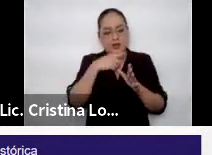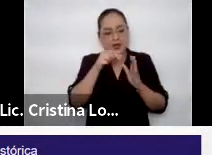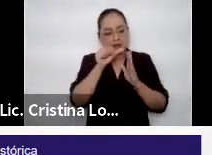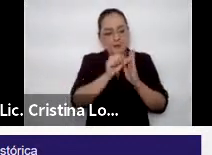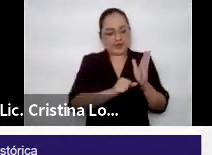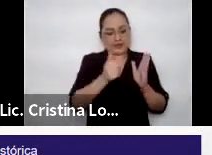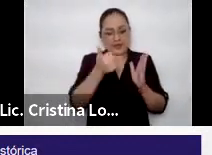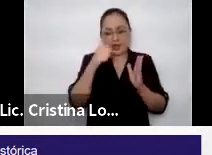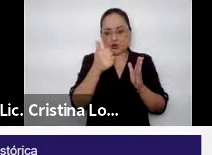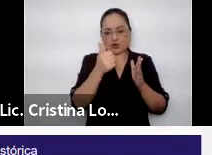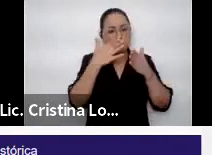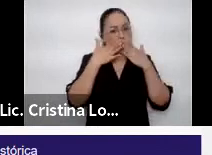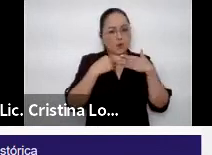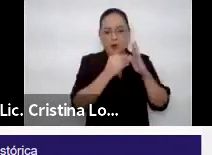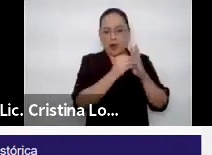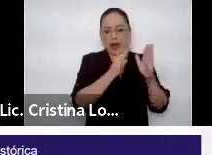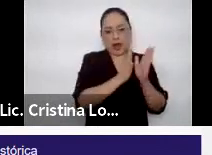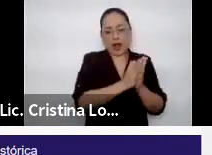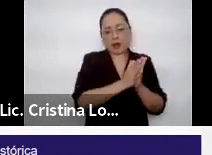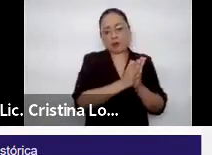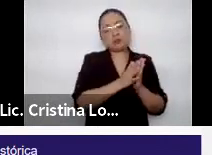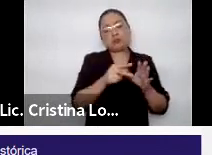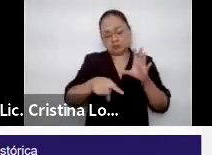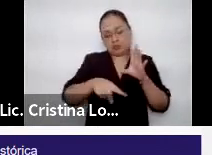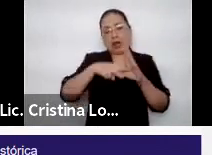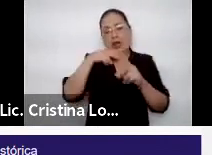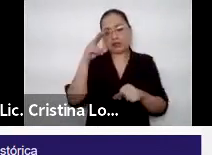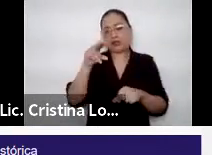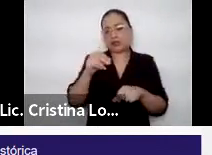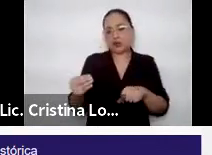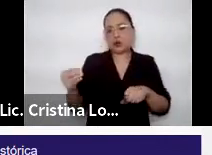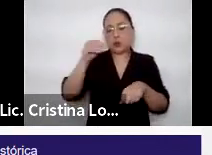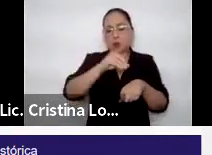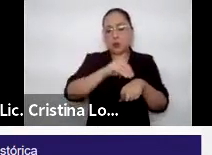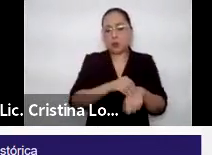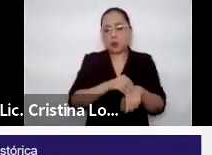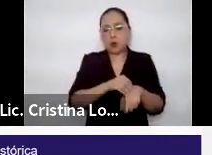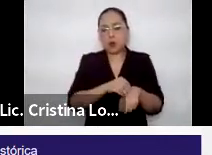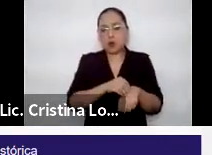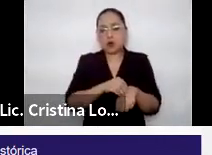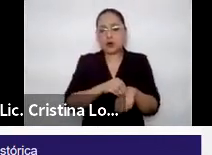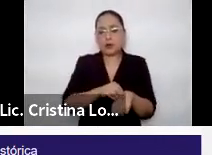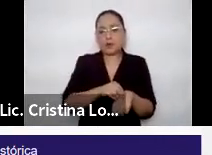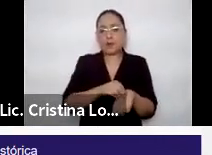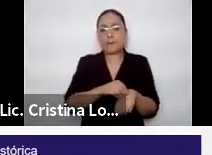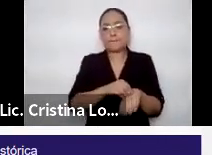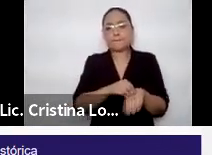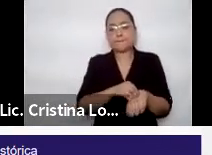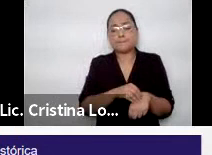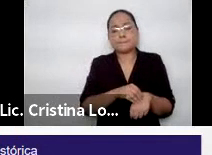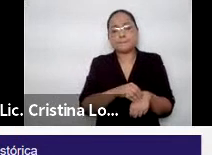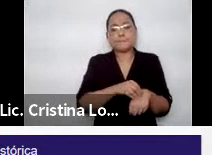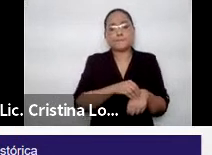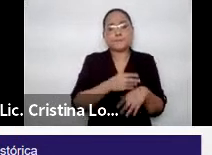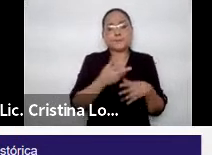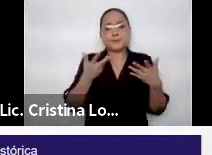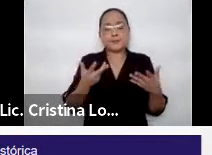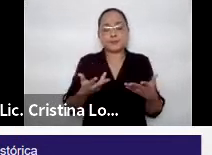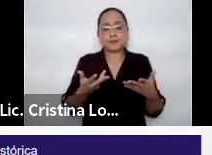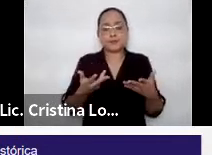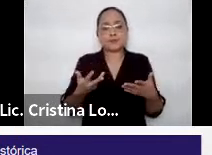calendario. Por lo tanto, bueno, pues se omite incorporar estas partes, porque pues,